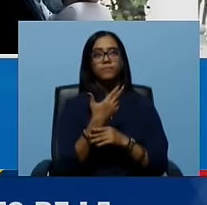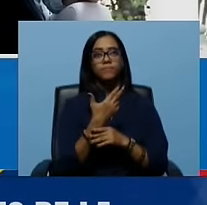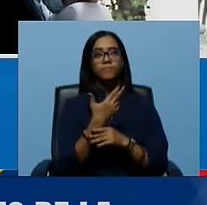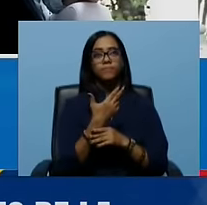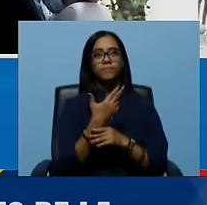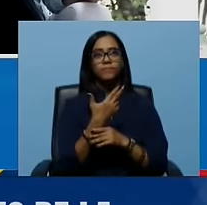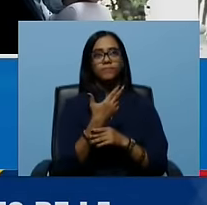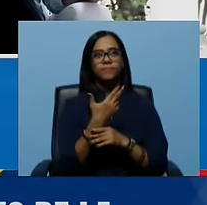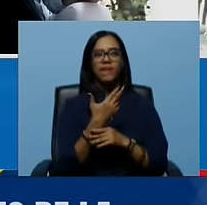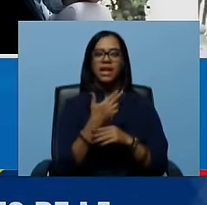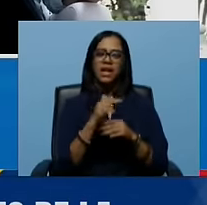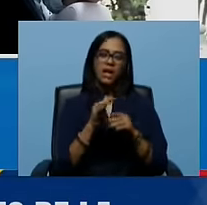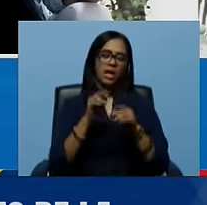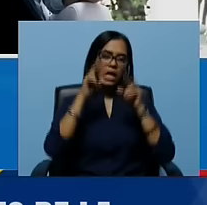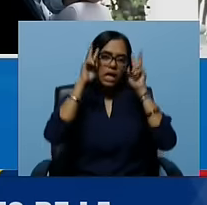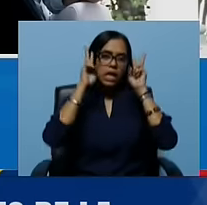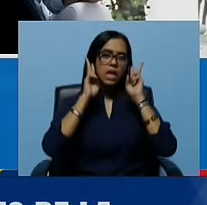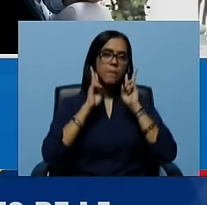Y pulido lo tenemos.